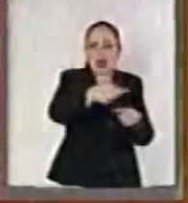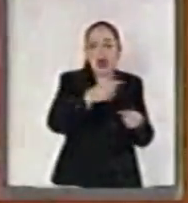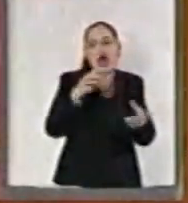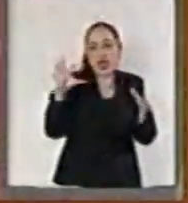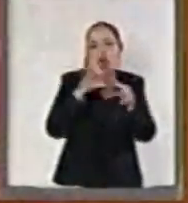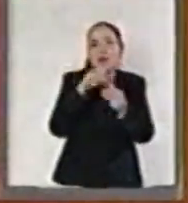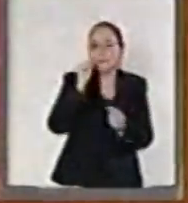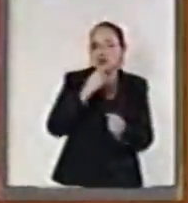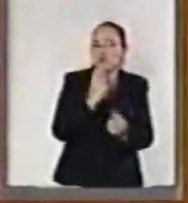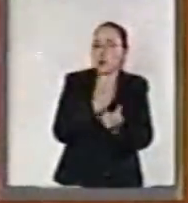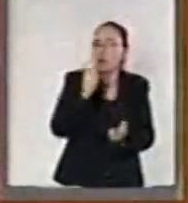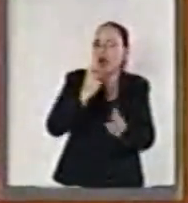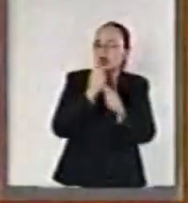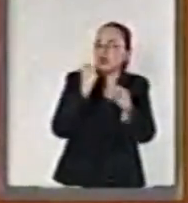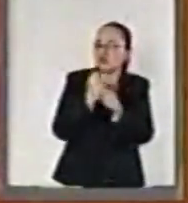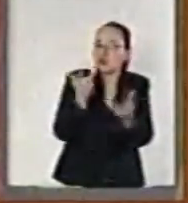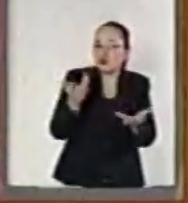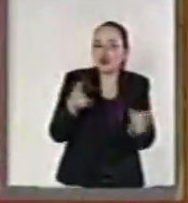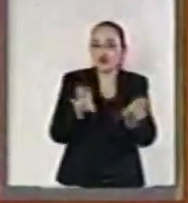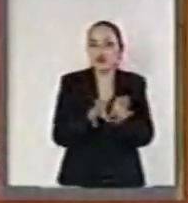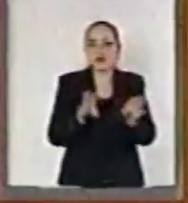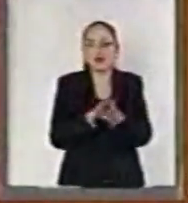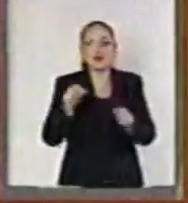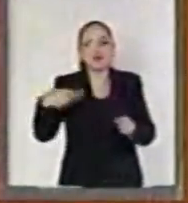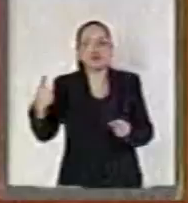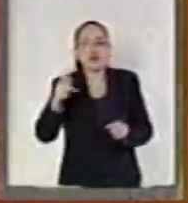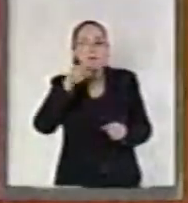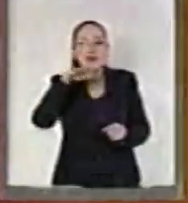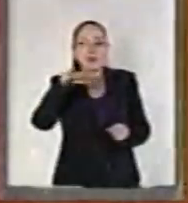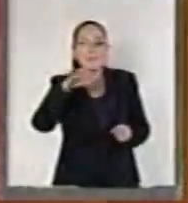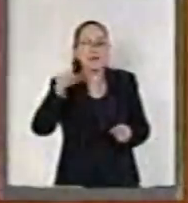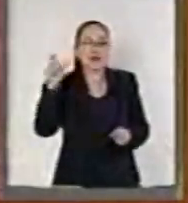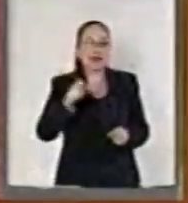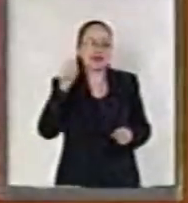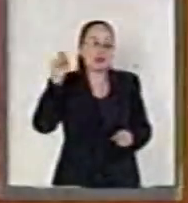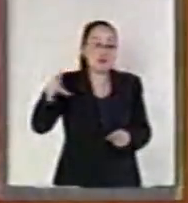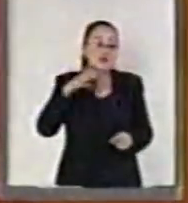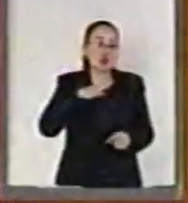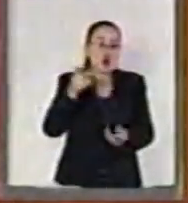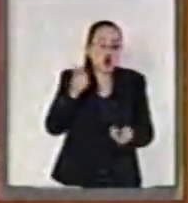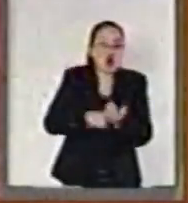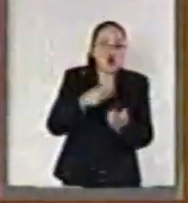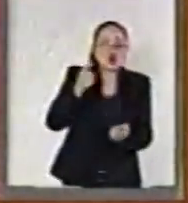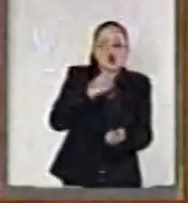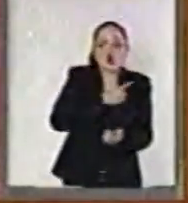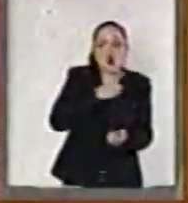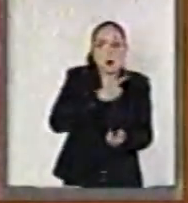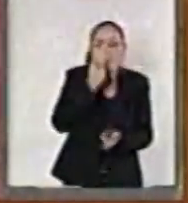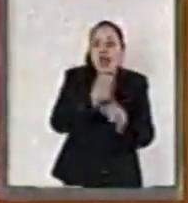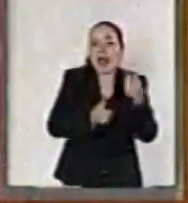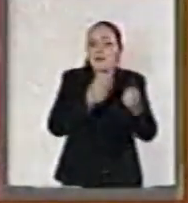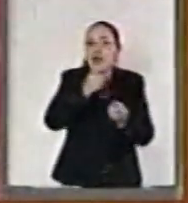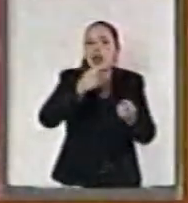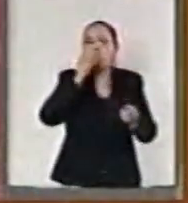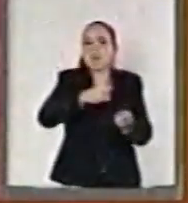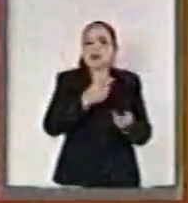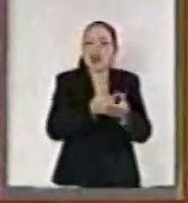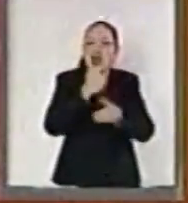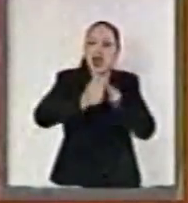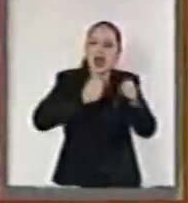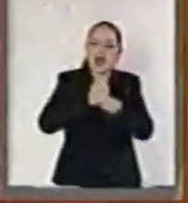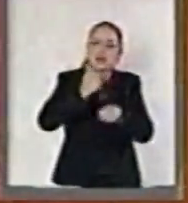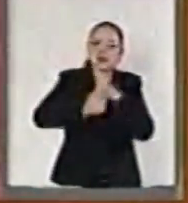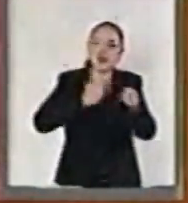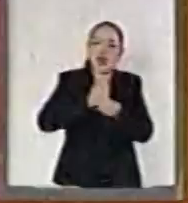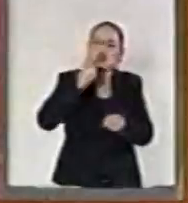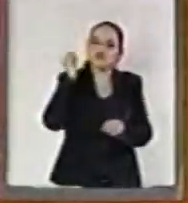son ciertas, entonces Pemex ha estado subsidiando a los consumidores desde hace años